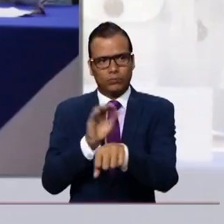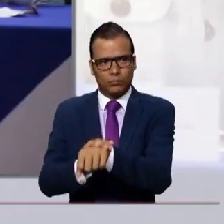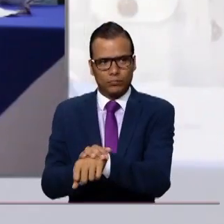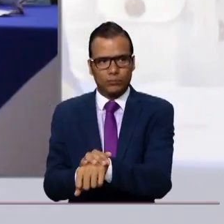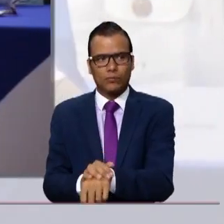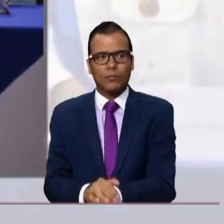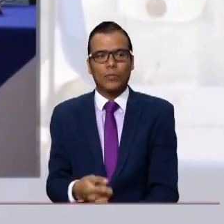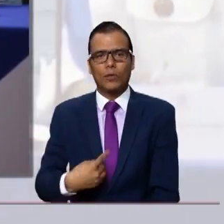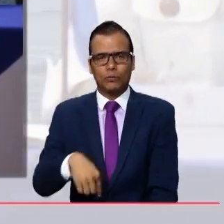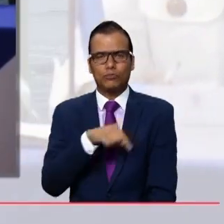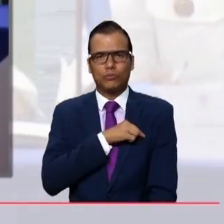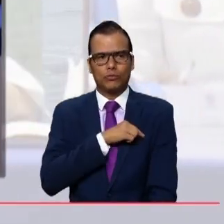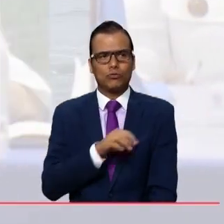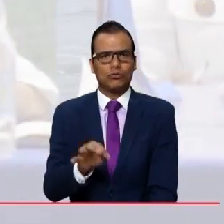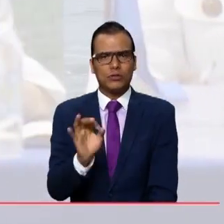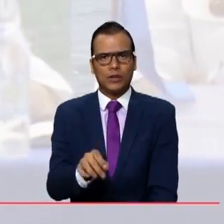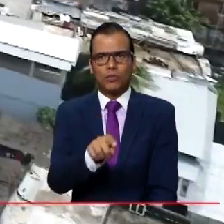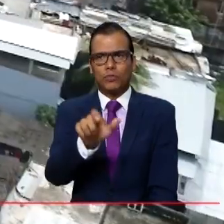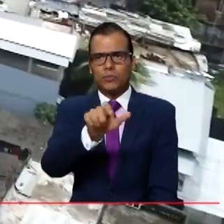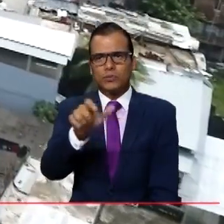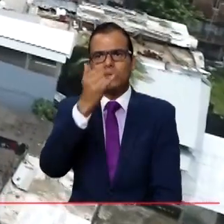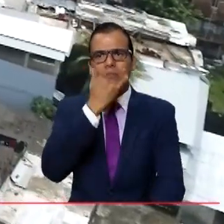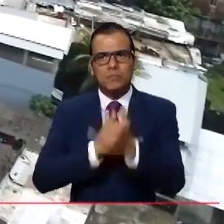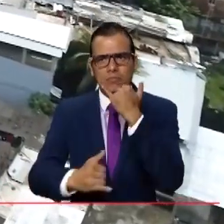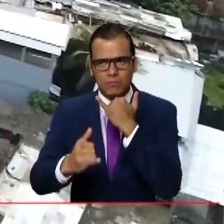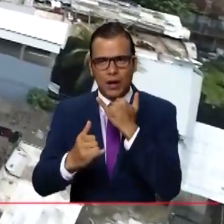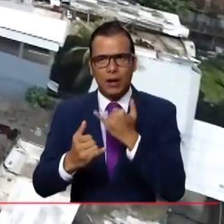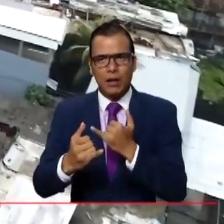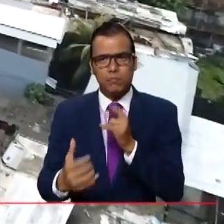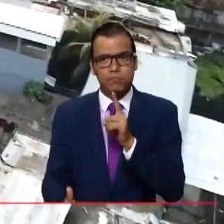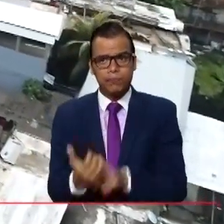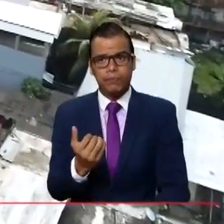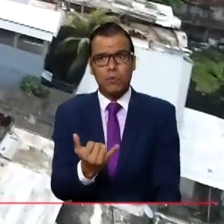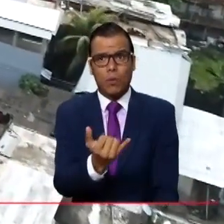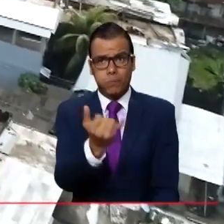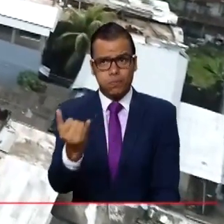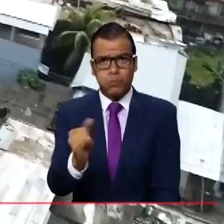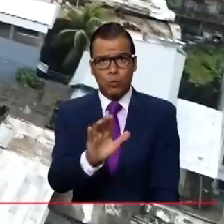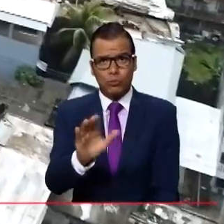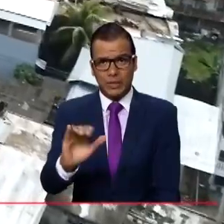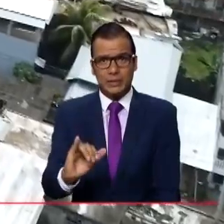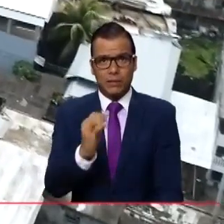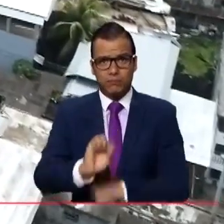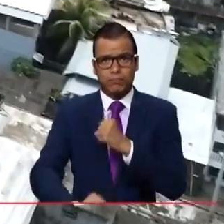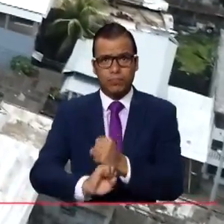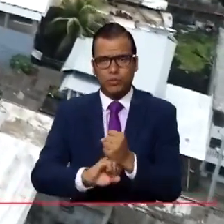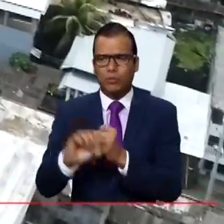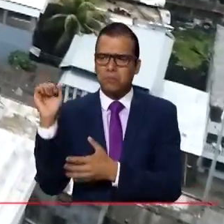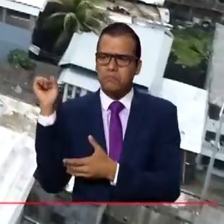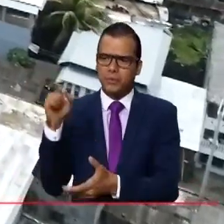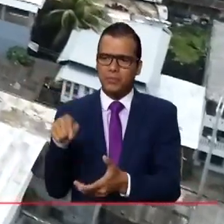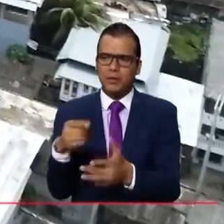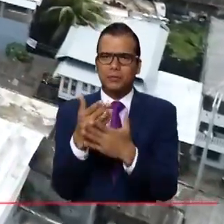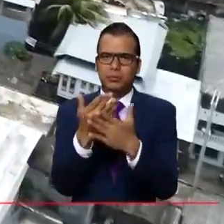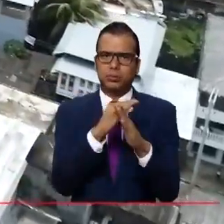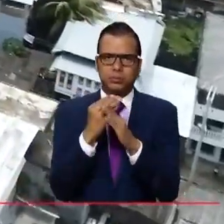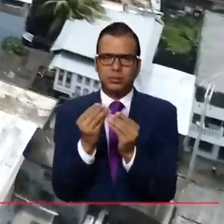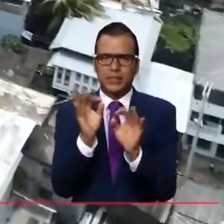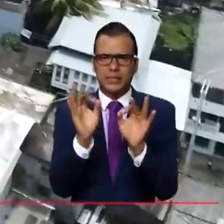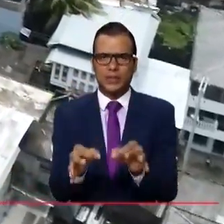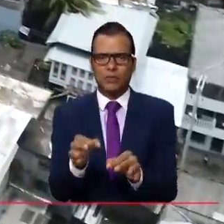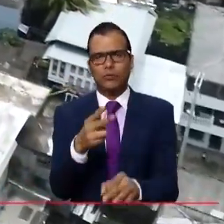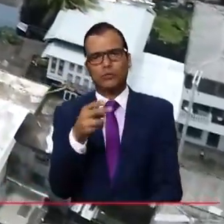200 millones de pesos para dar con los delincuentes más buscados de Buenaventura. Vamos a potencializar con